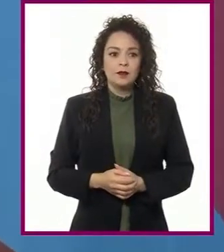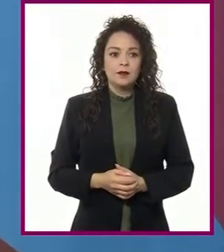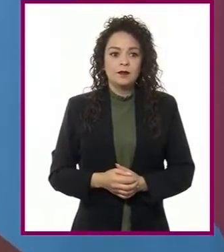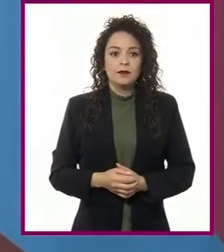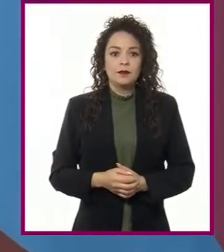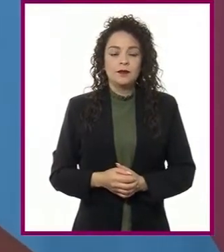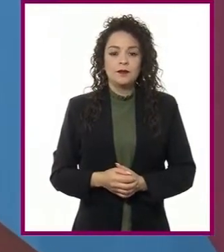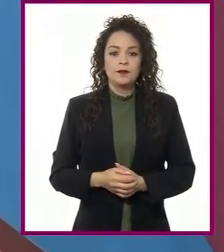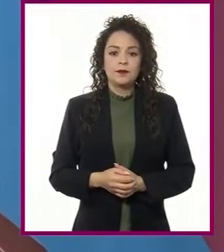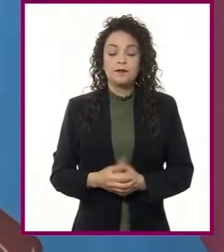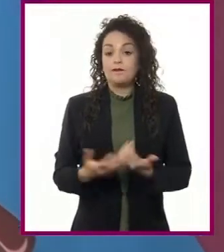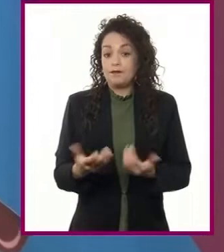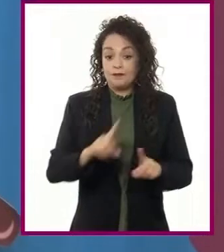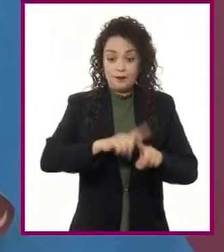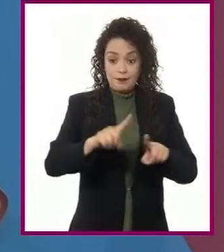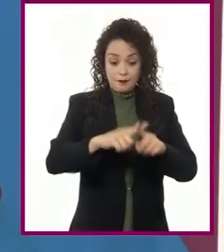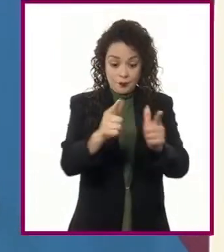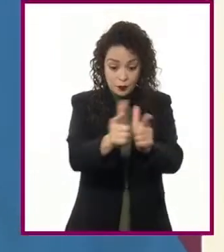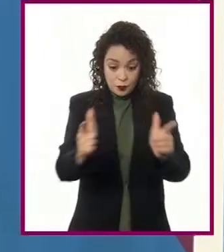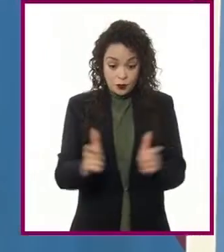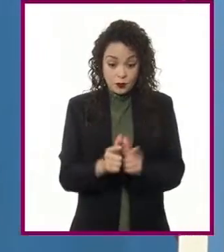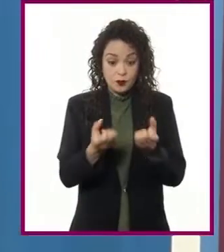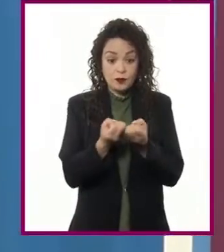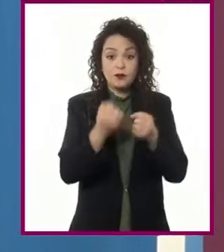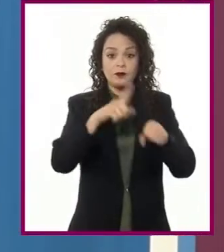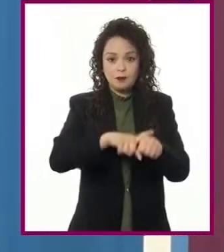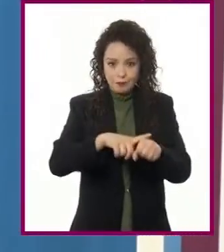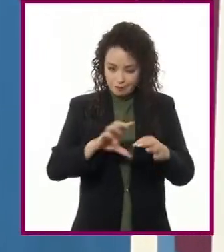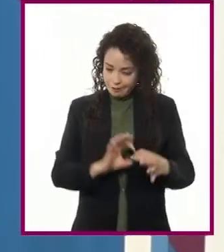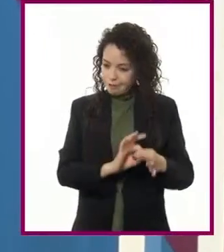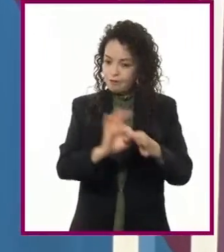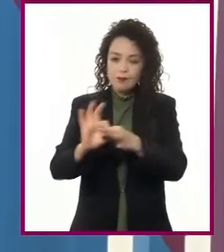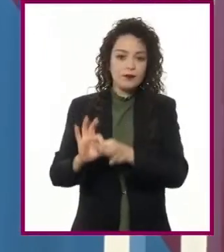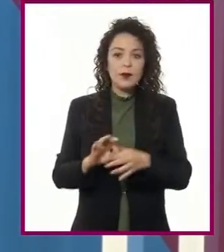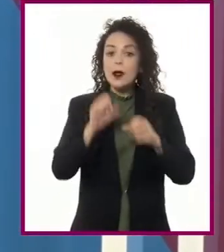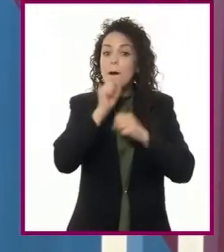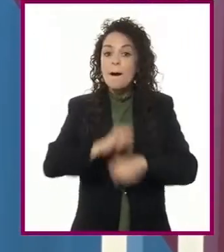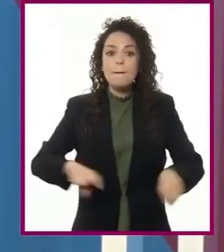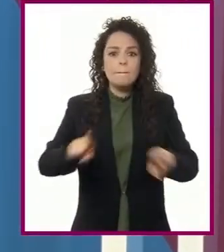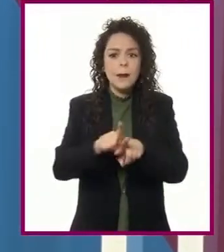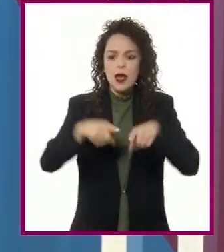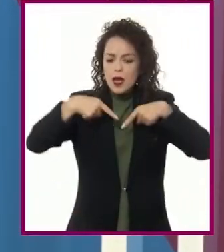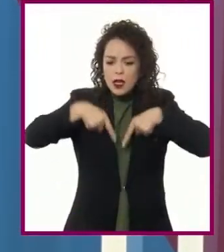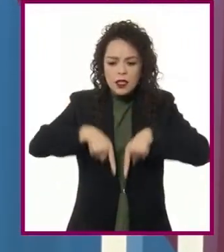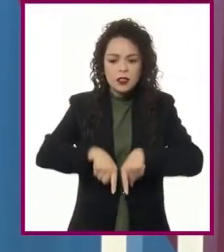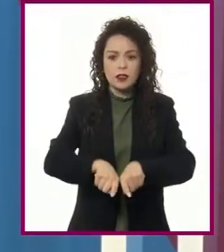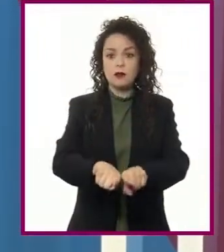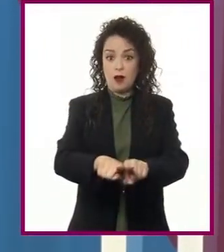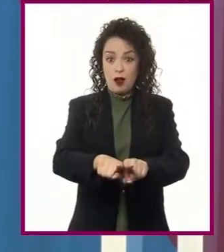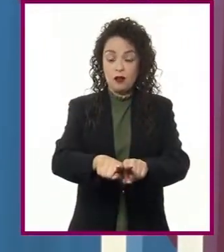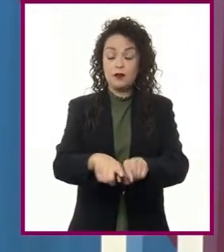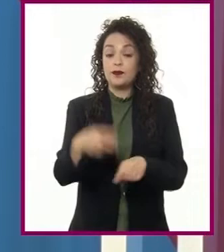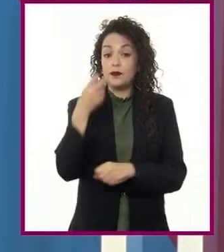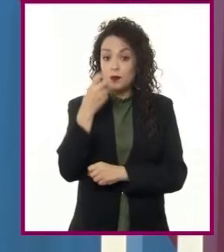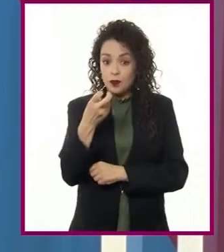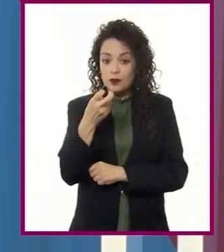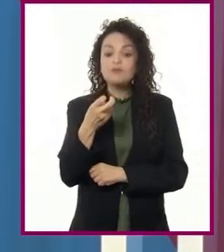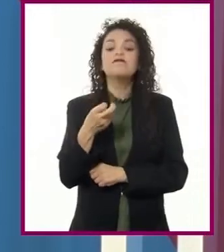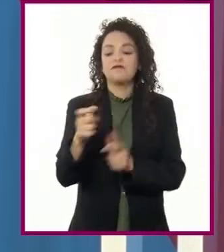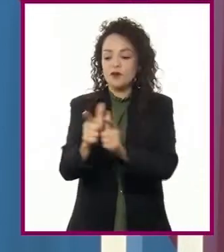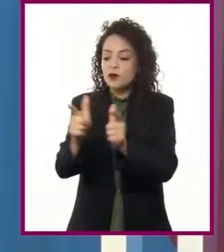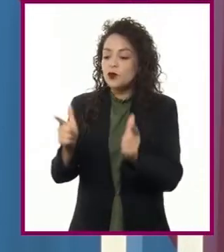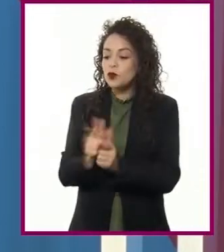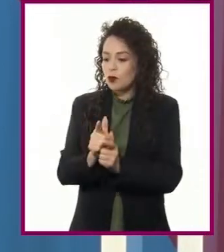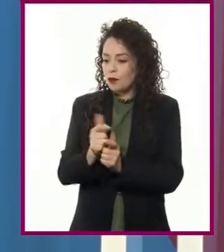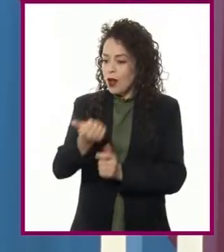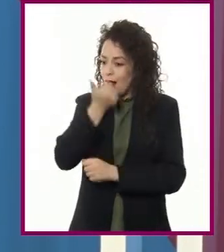Formamos parte de diferentes grupos sociales al mismo tiempo. Así, ustedes son parte del grupo de estudiantes de secundaria y